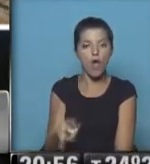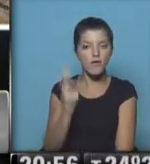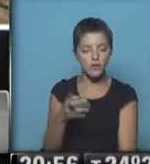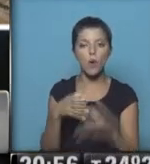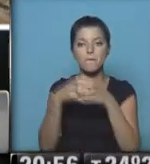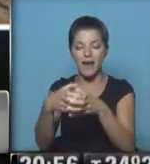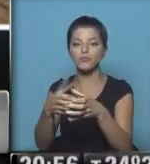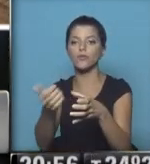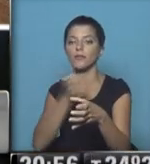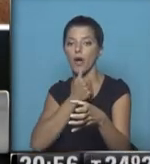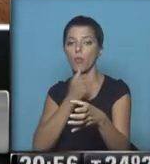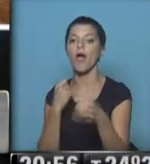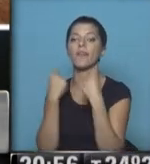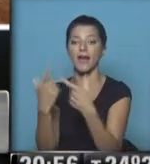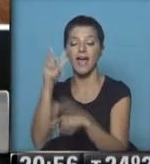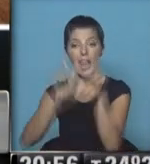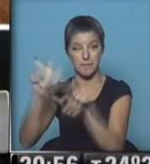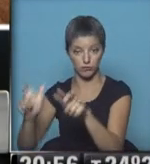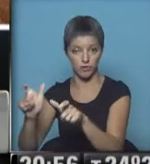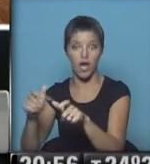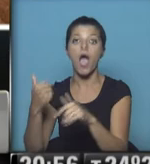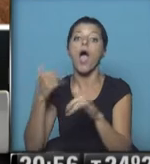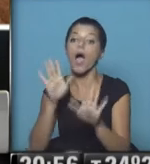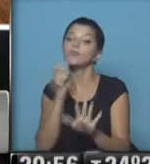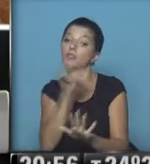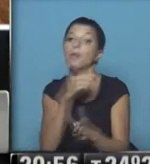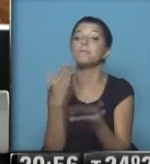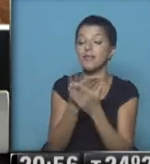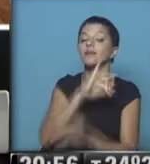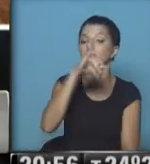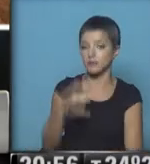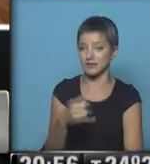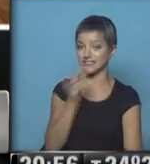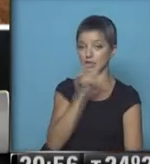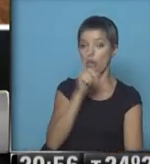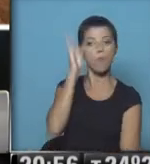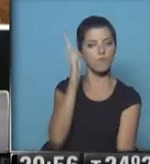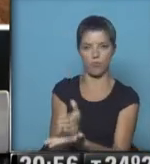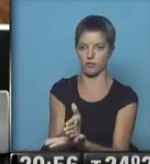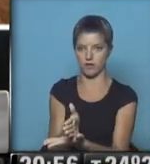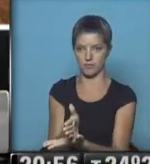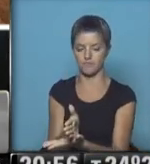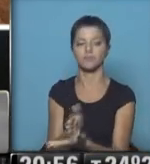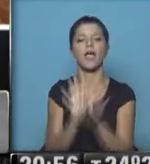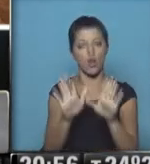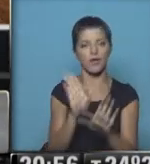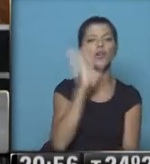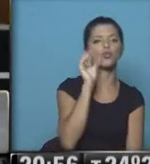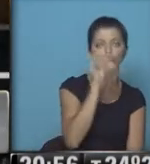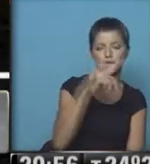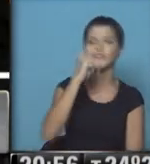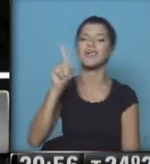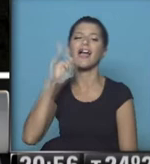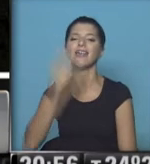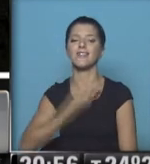vasos de agua a los comensales a menos que lo pidan multas ahora eeuu y california en particular